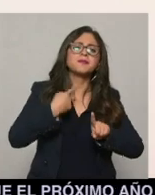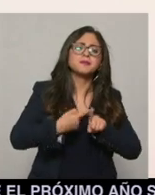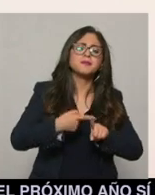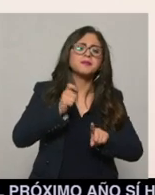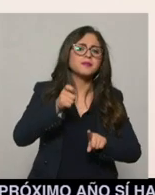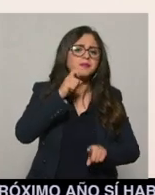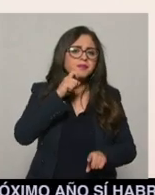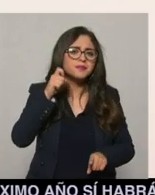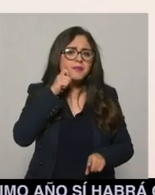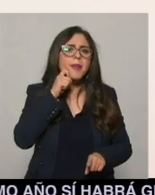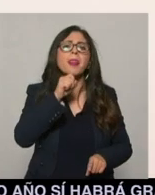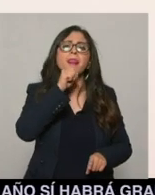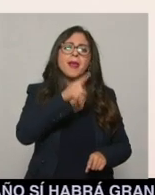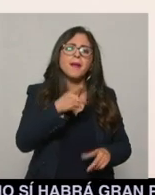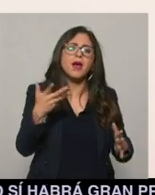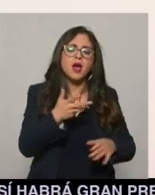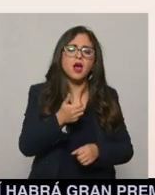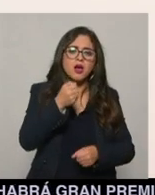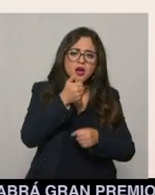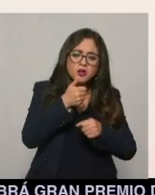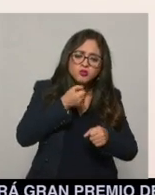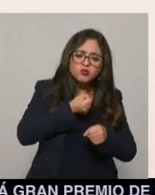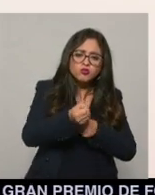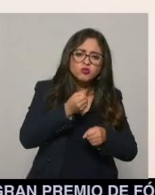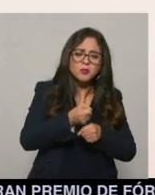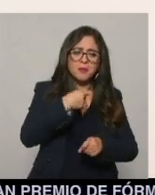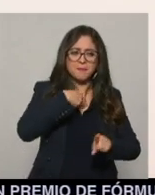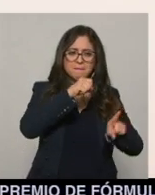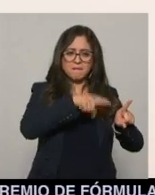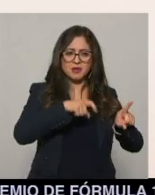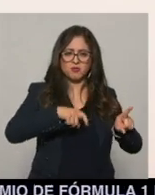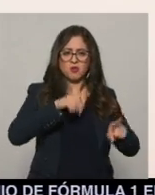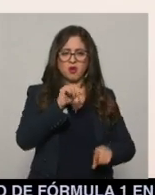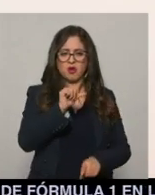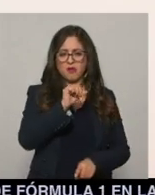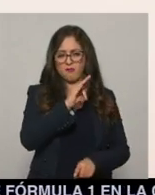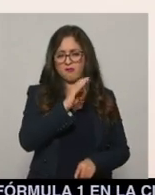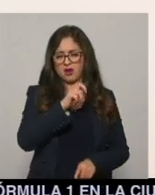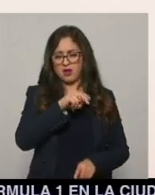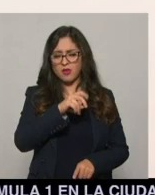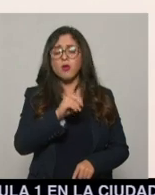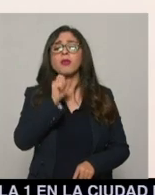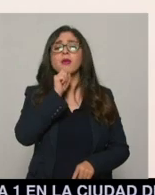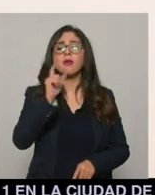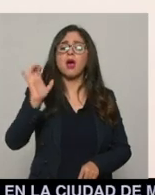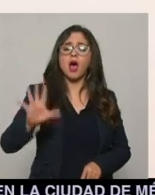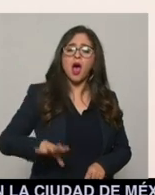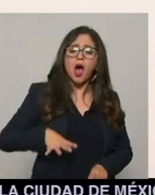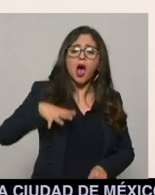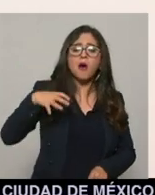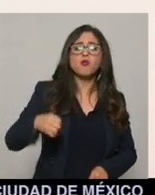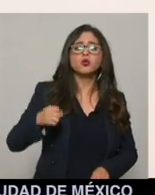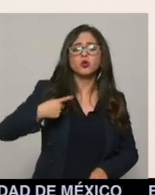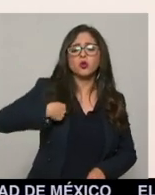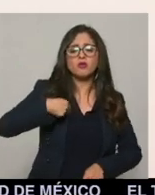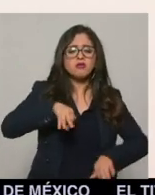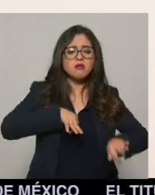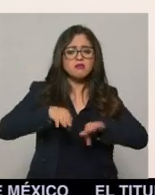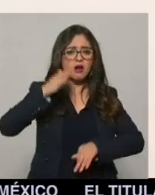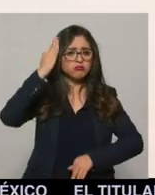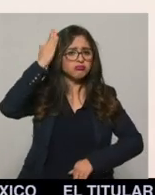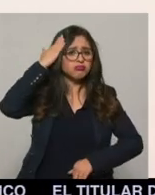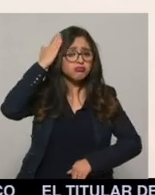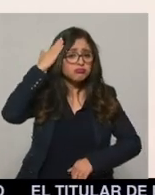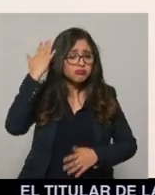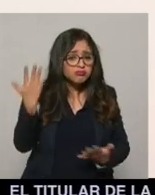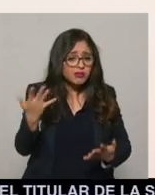desde luego el delito de tortura también, como lo está comentando Fernando, abuso de autoridad, una serie de delitos, de diversos delitos que se